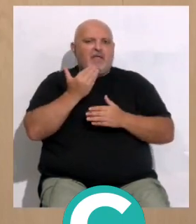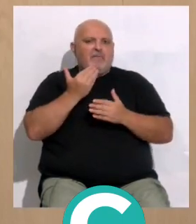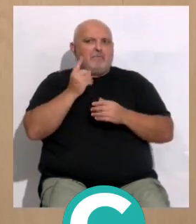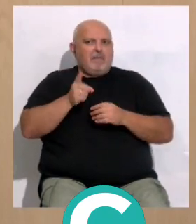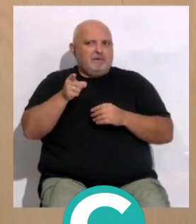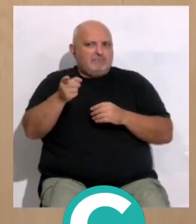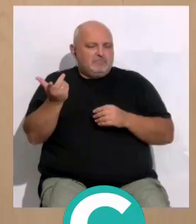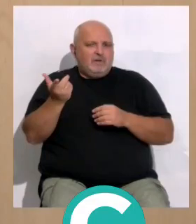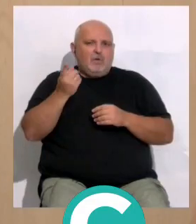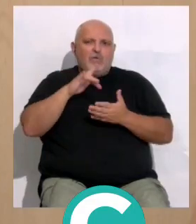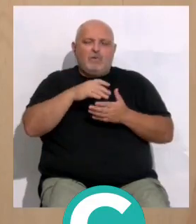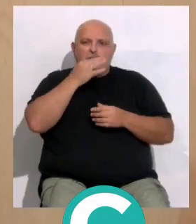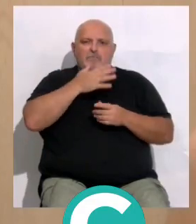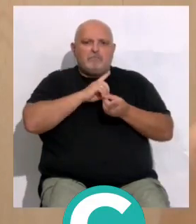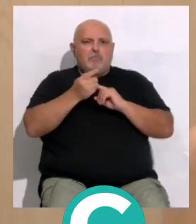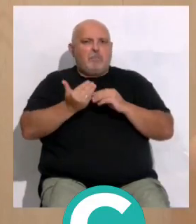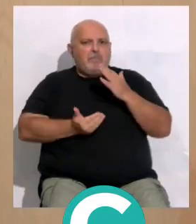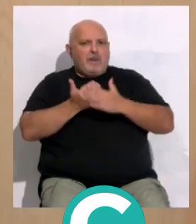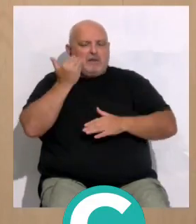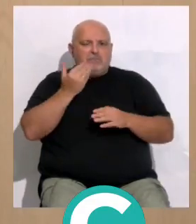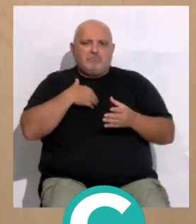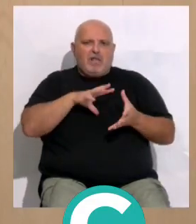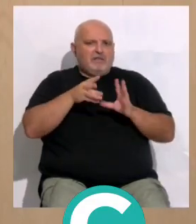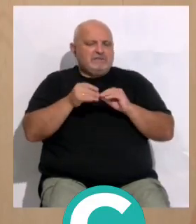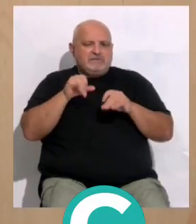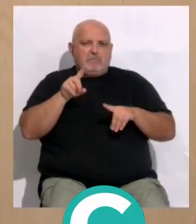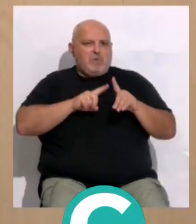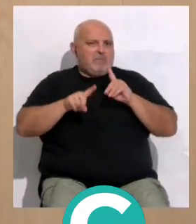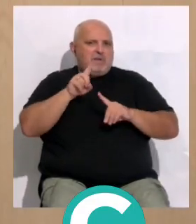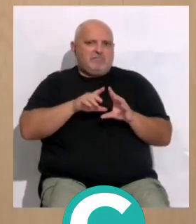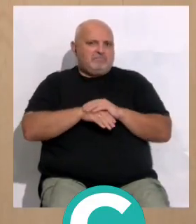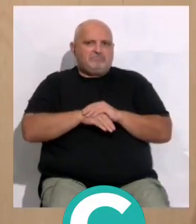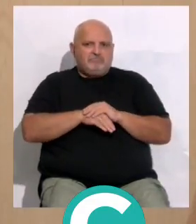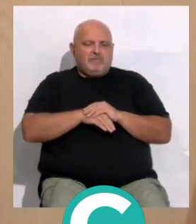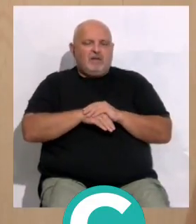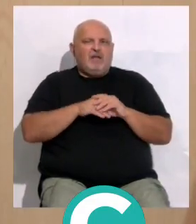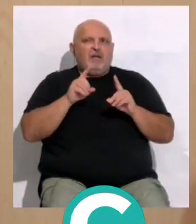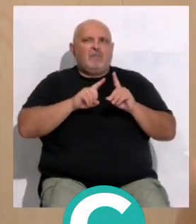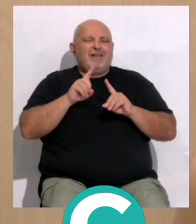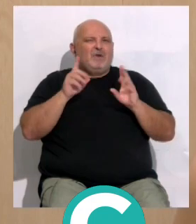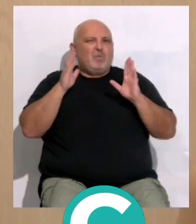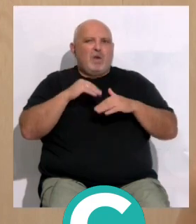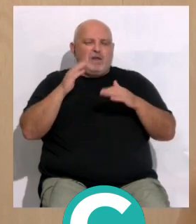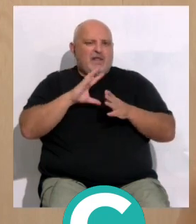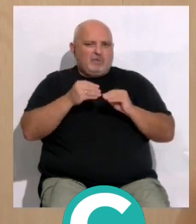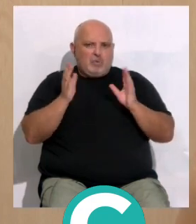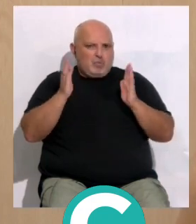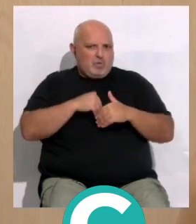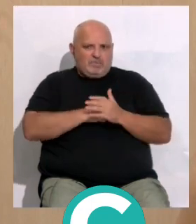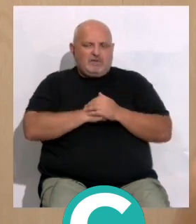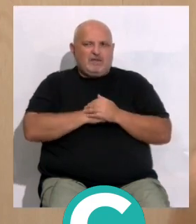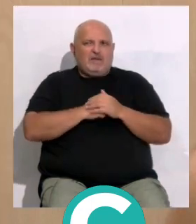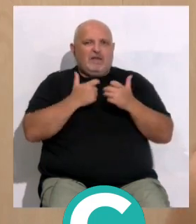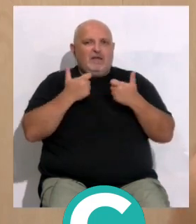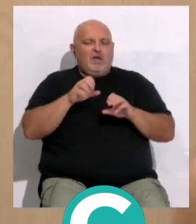puedan, si un día no puede por la tarde, tiene que ser por la mañana, nos adaptamos. Entonces ese problema, o sea, no existe problema de adaptación en